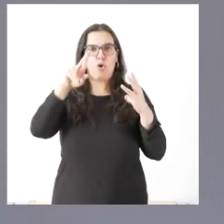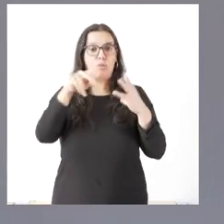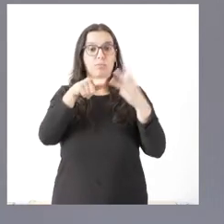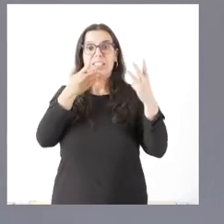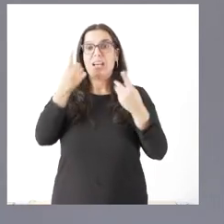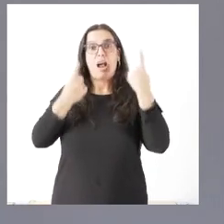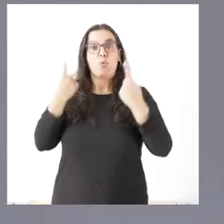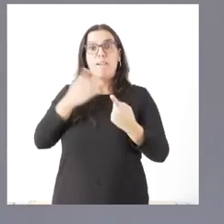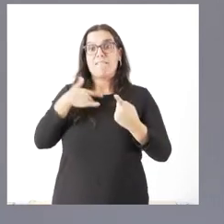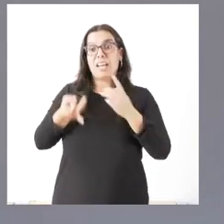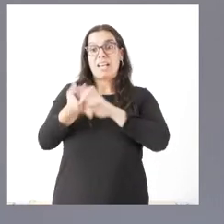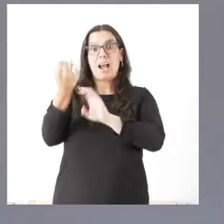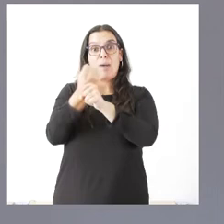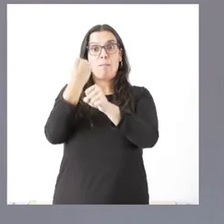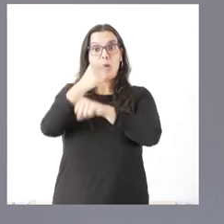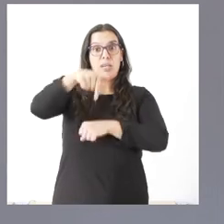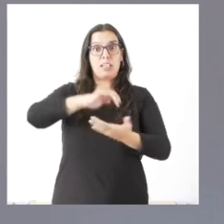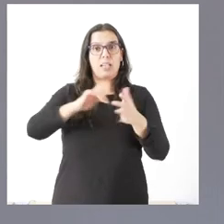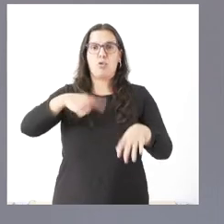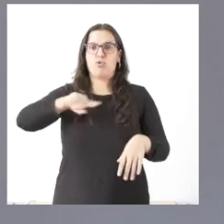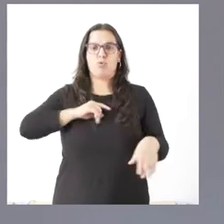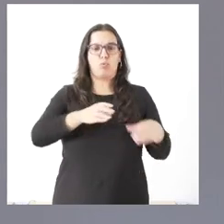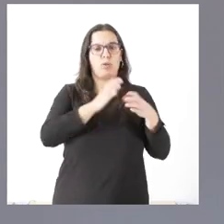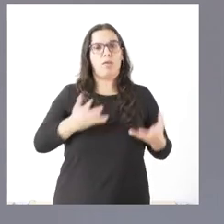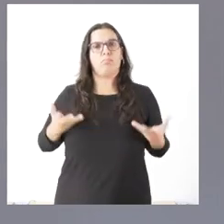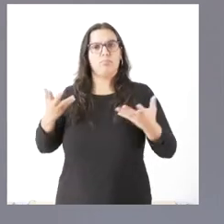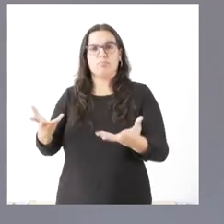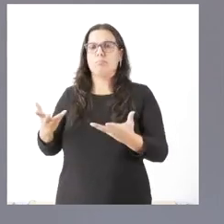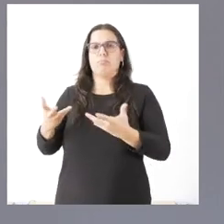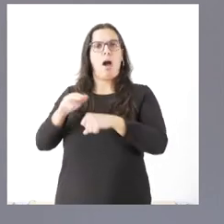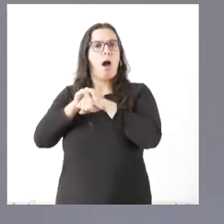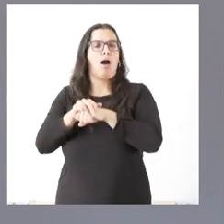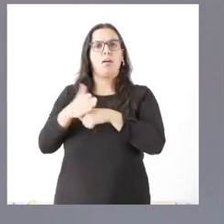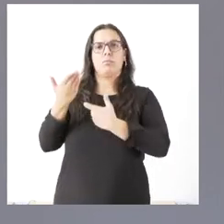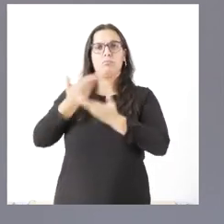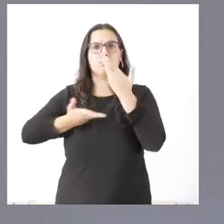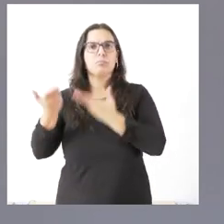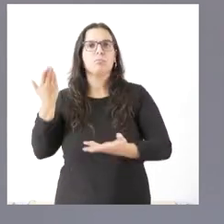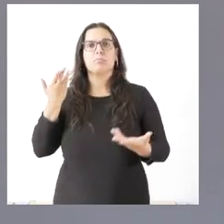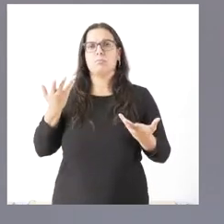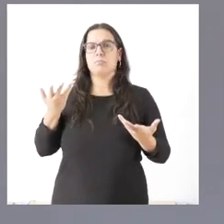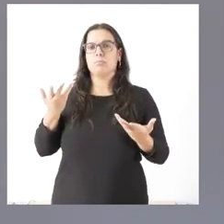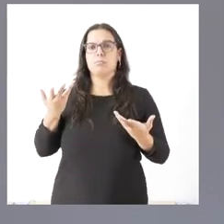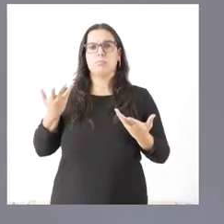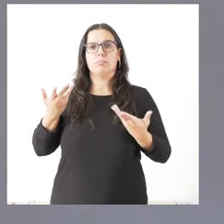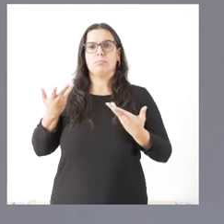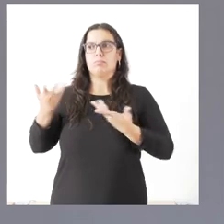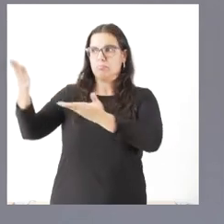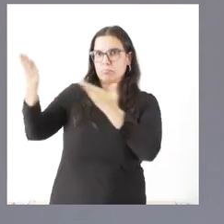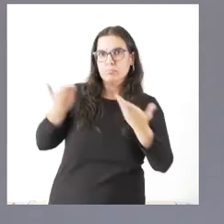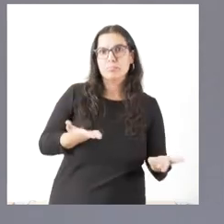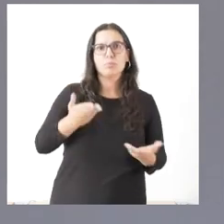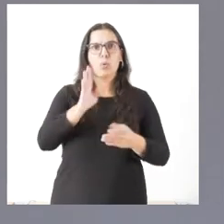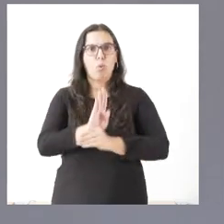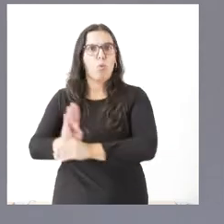en Castilla y León, pues va a tener en la comunidad autónoma una administración amiga, una administración que les va a poner la alfombra roja, una administración que va a facilitar su